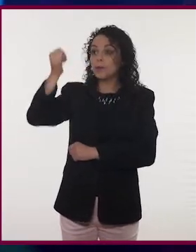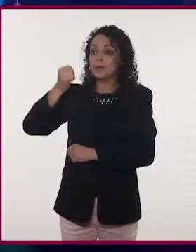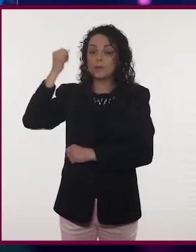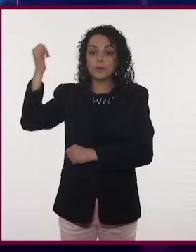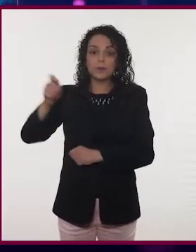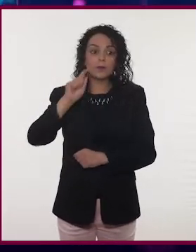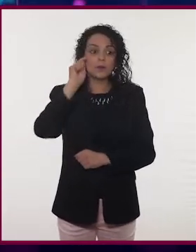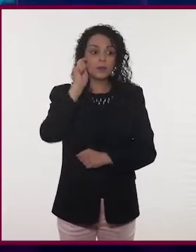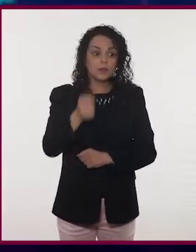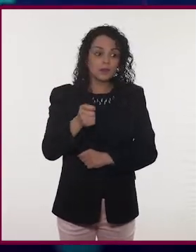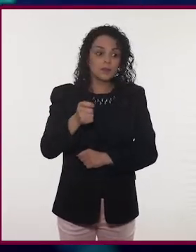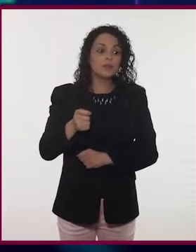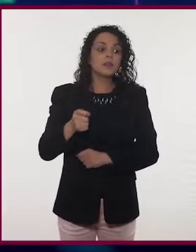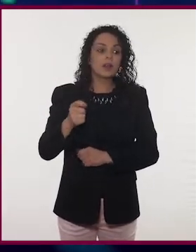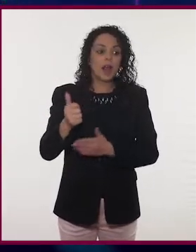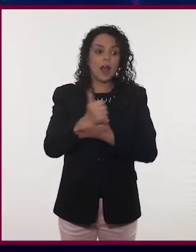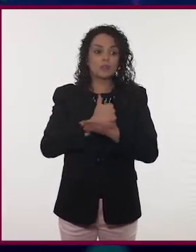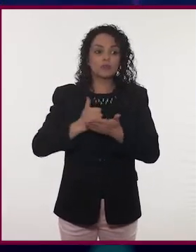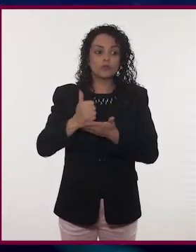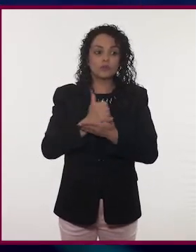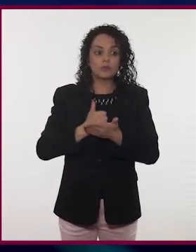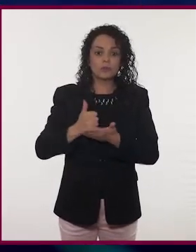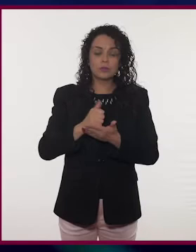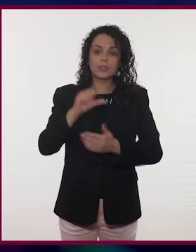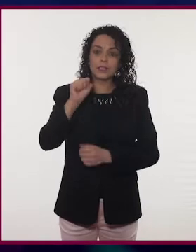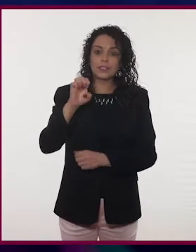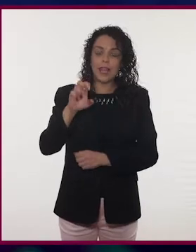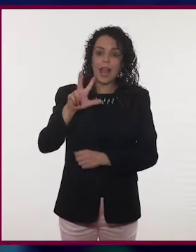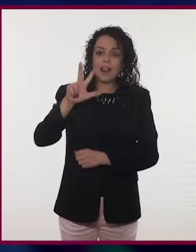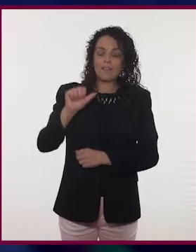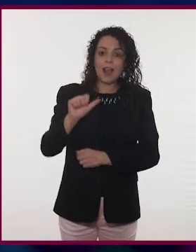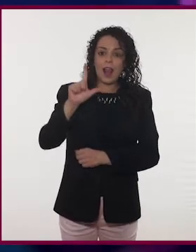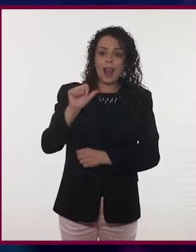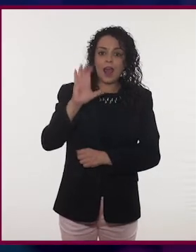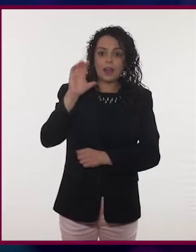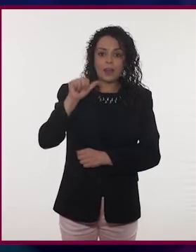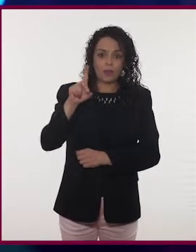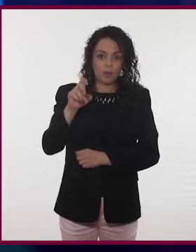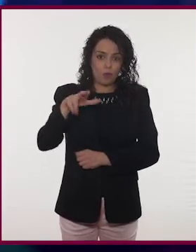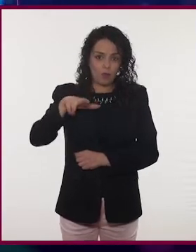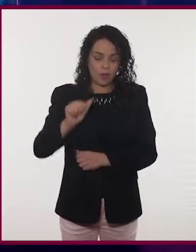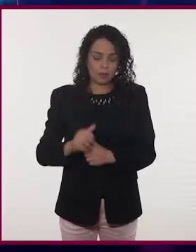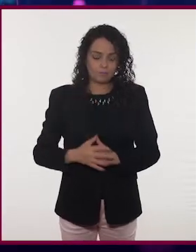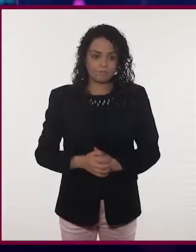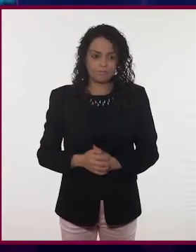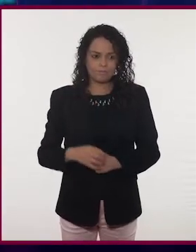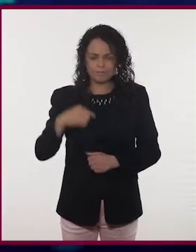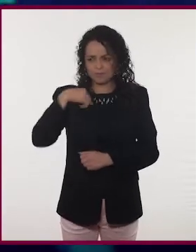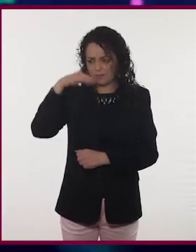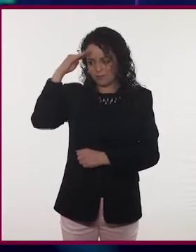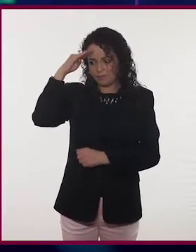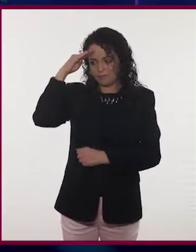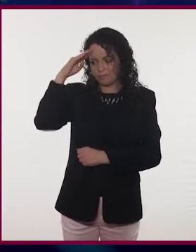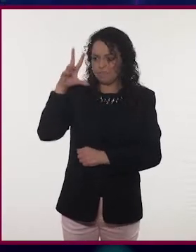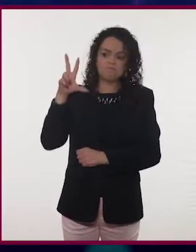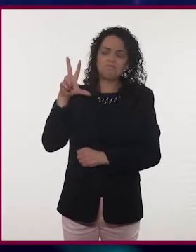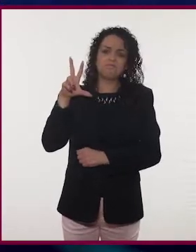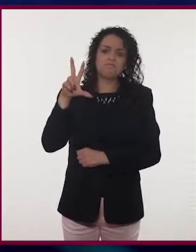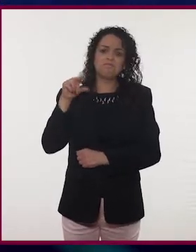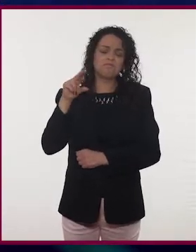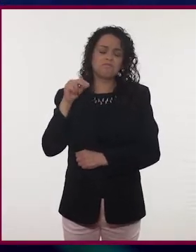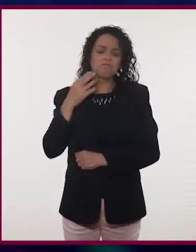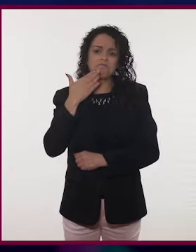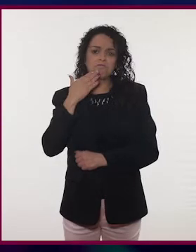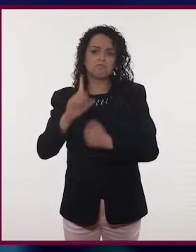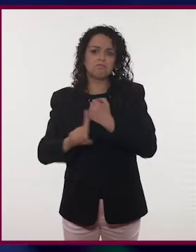biosfera Montes Azules, que es la selva Lacandona. Pues yo diría que no. ¿Por qué digo que no se ve afectado?